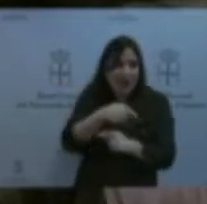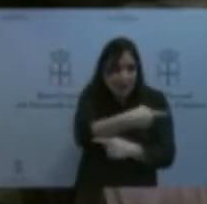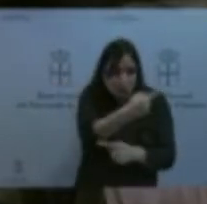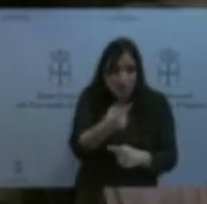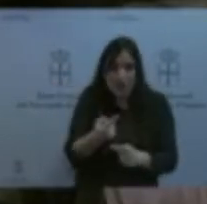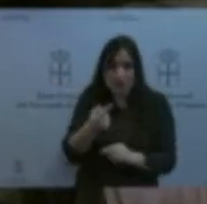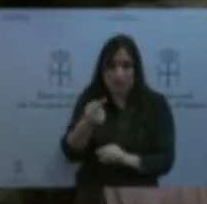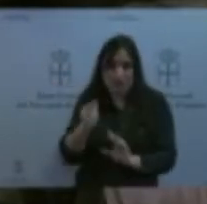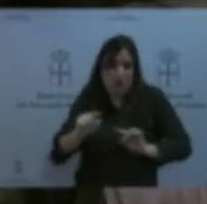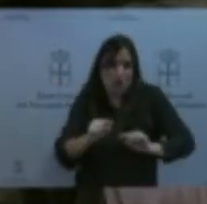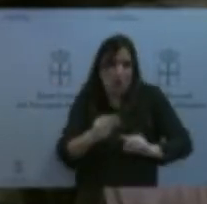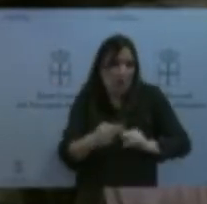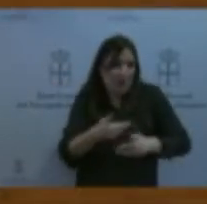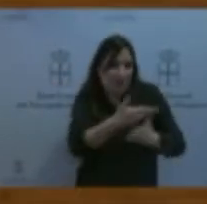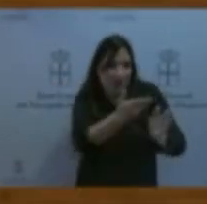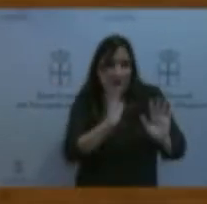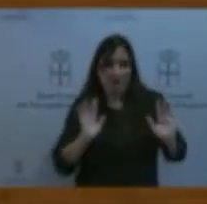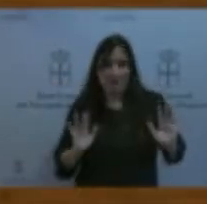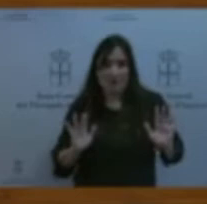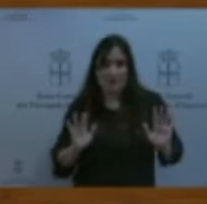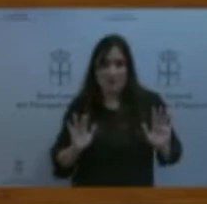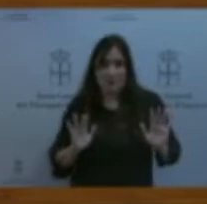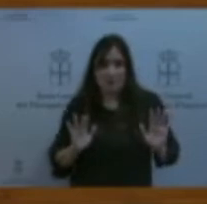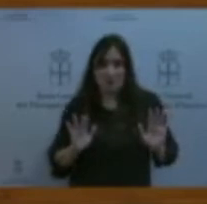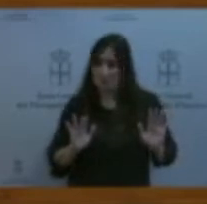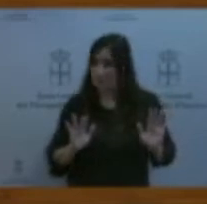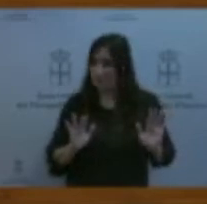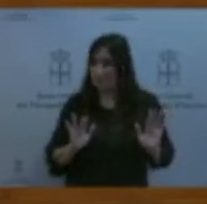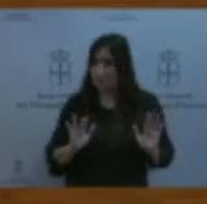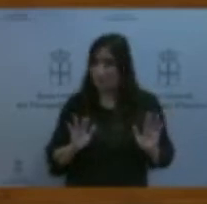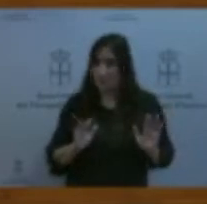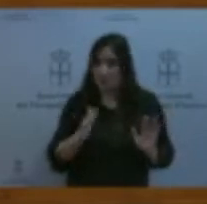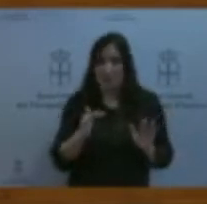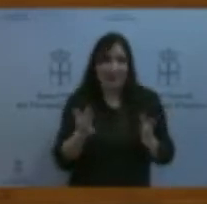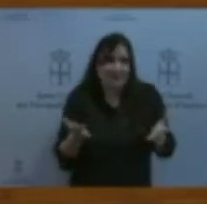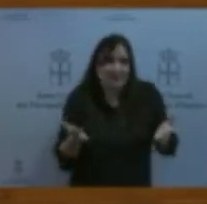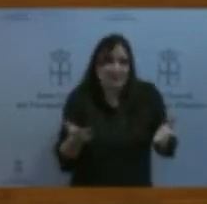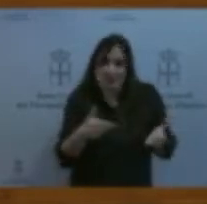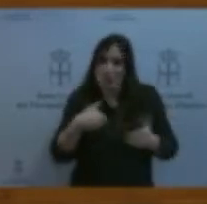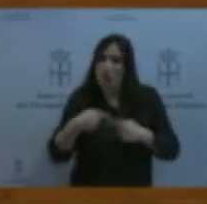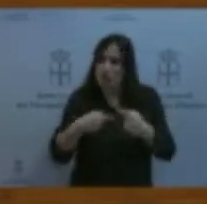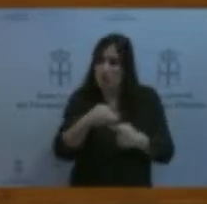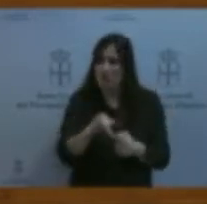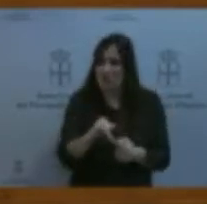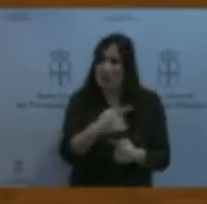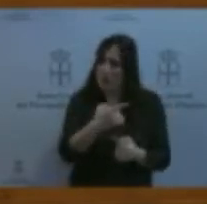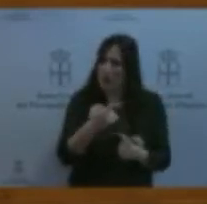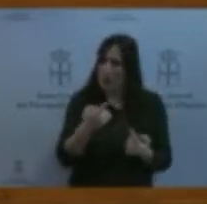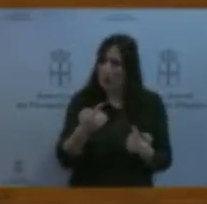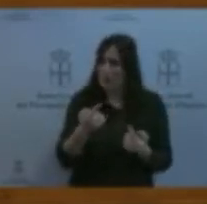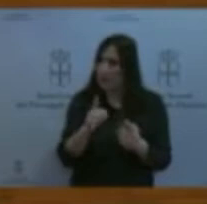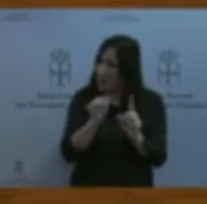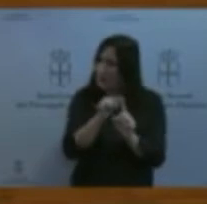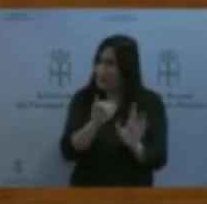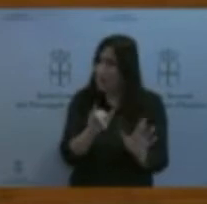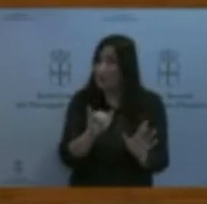luego, no es gratuita. Ustedes tienen una intencionalidad y, por lo tanto, ahí se incluye también la de dejar fuera a una